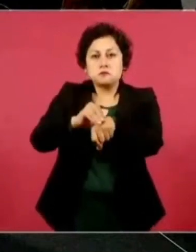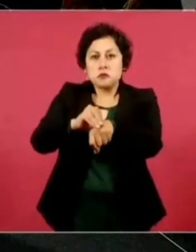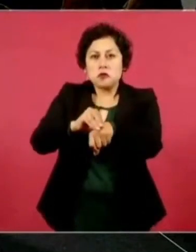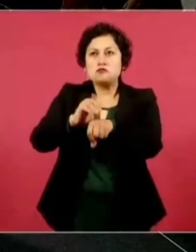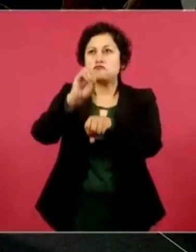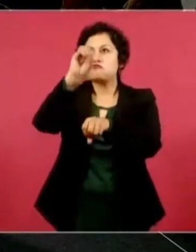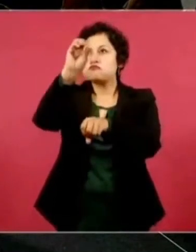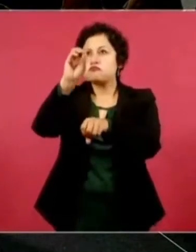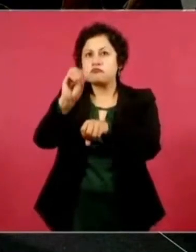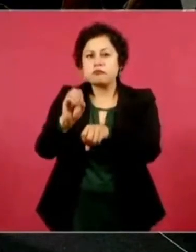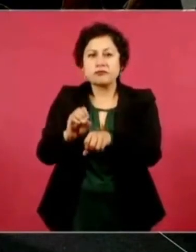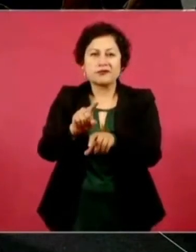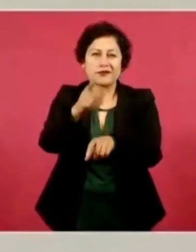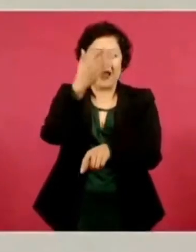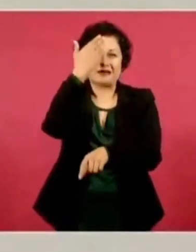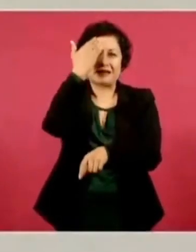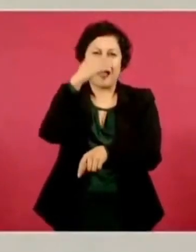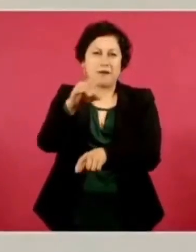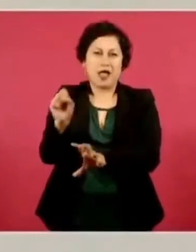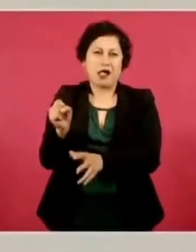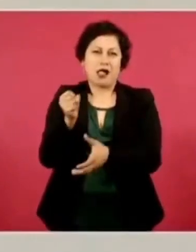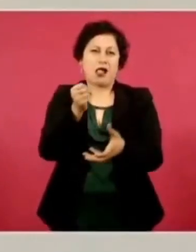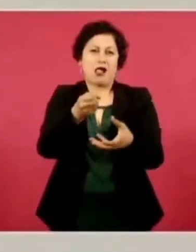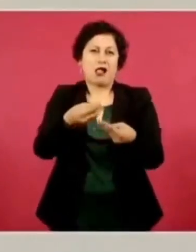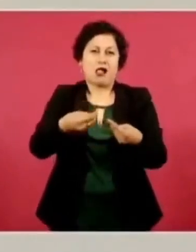sabe, justificar presupuesto, ¿no?